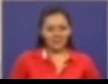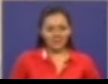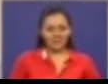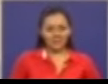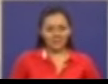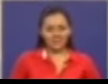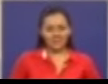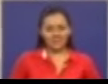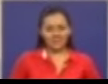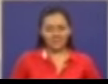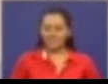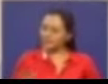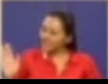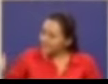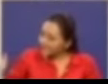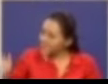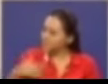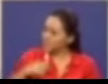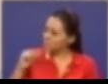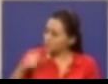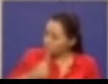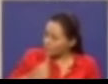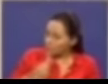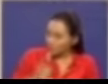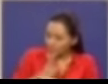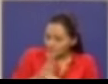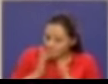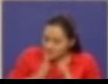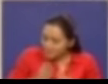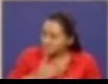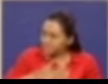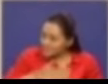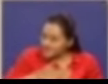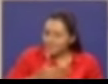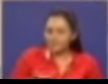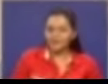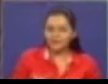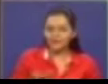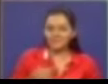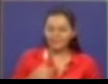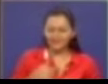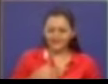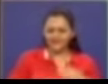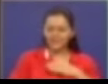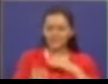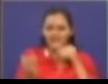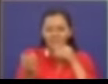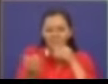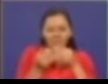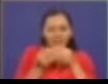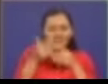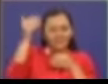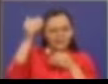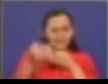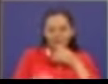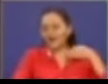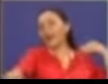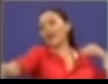consumismo, ¿sí? Presidente. Estoy en la época del consumismo. ¿Sí ve cómo le queda de grande el asiento?